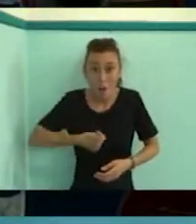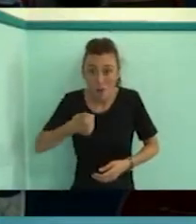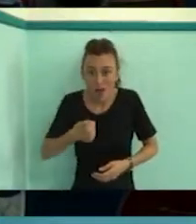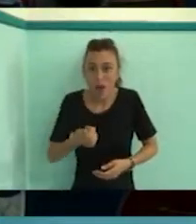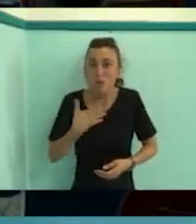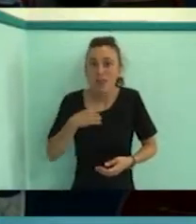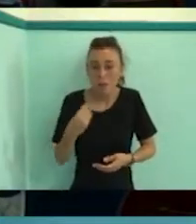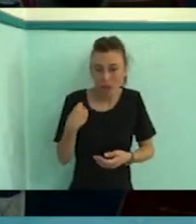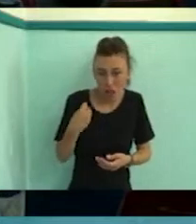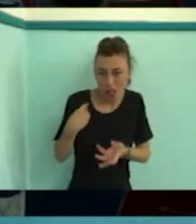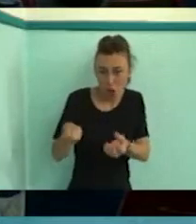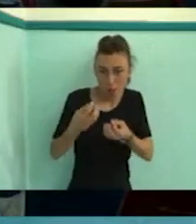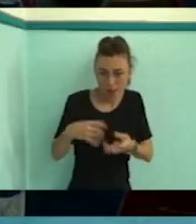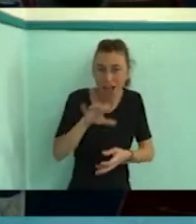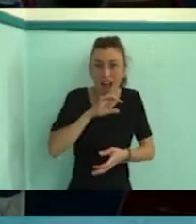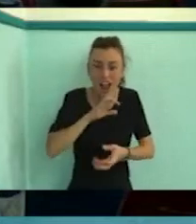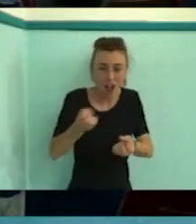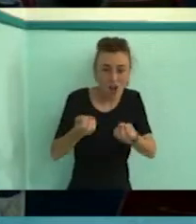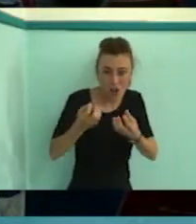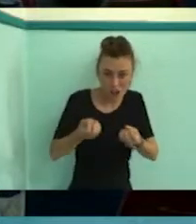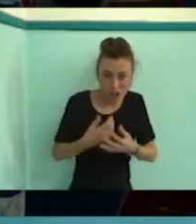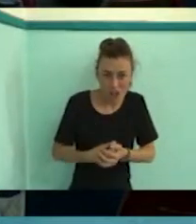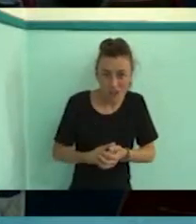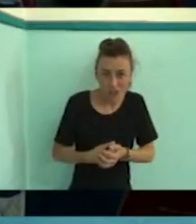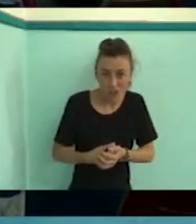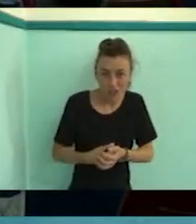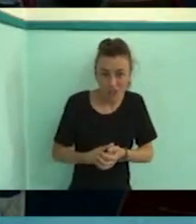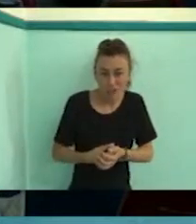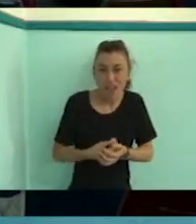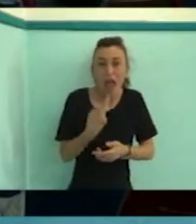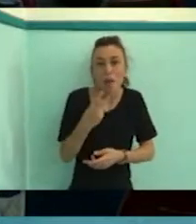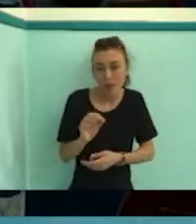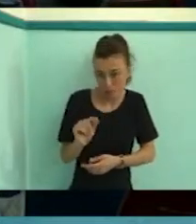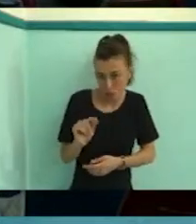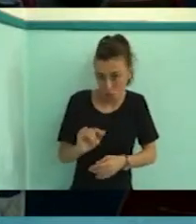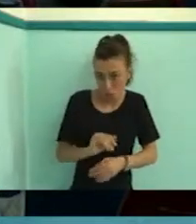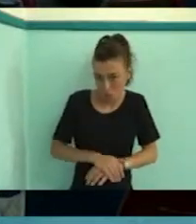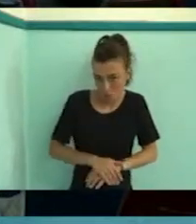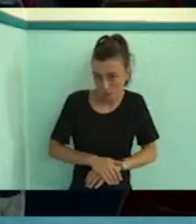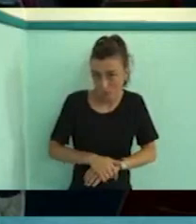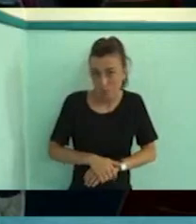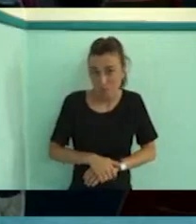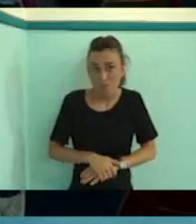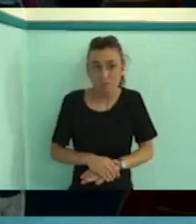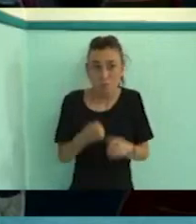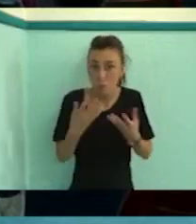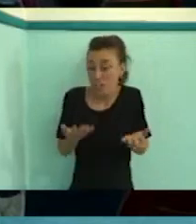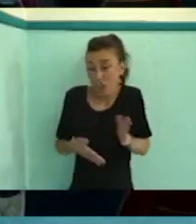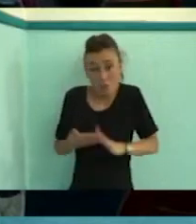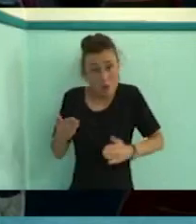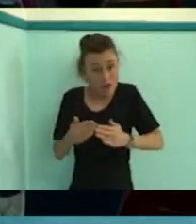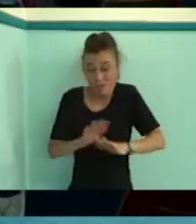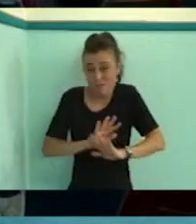comentar contar anécdotas tenemos 20 minutos nadie quiere Bueno pues si nos vamos a casa